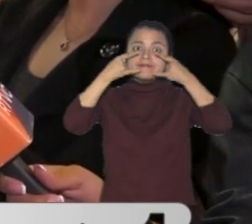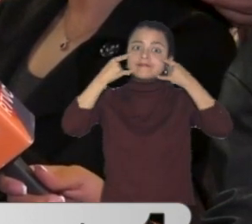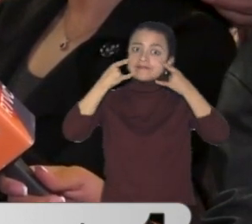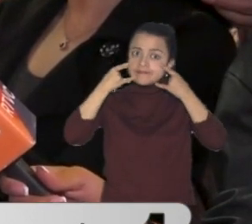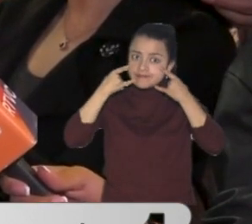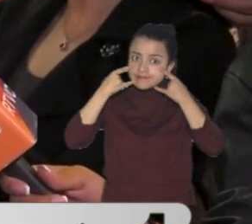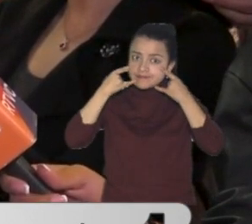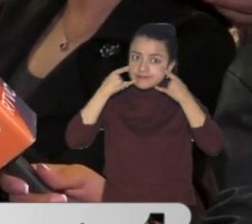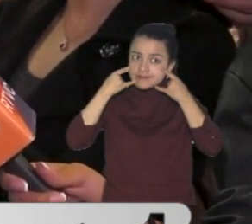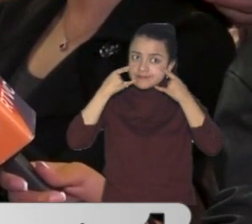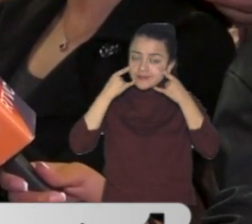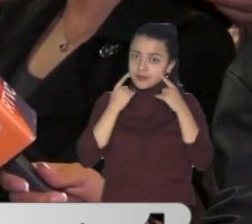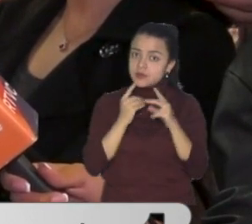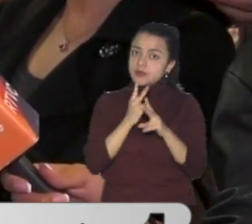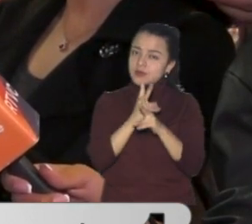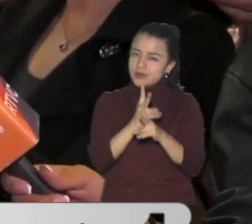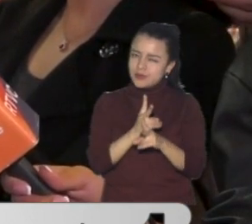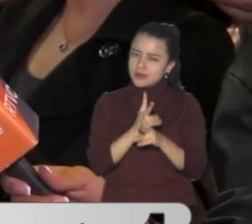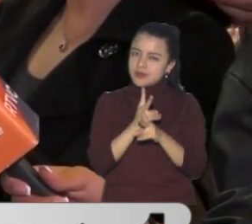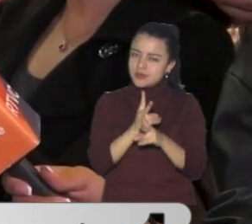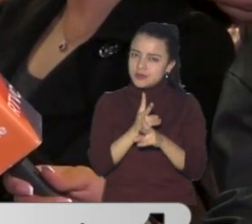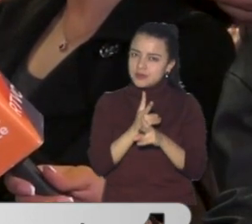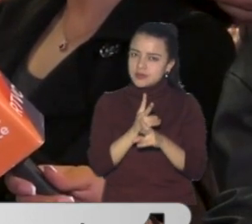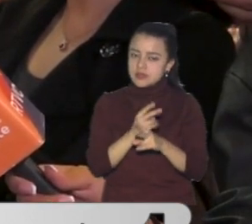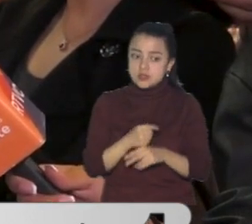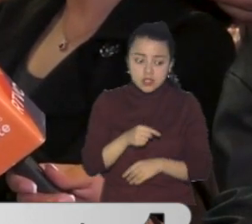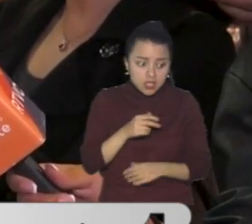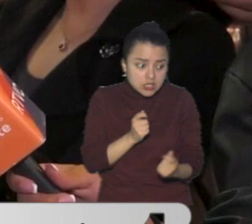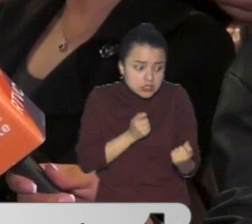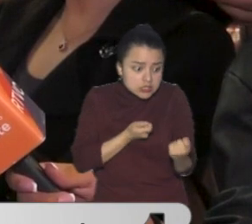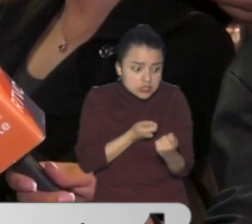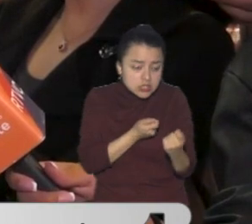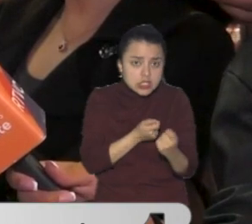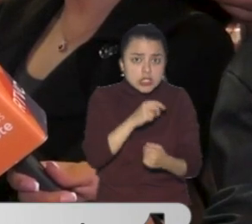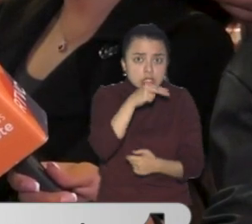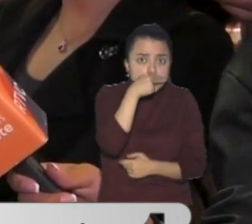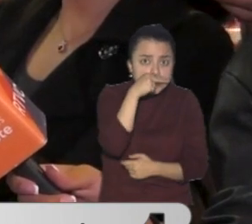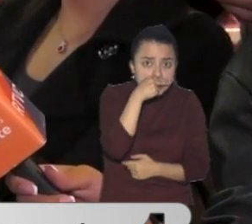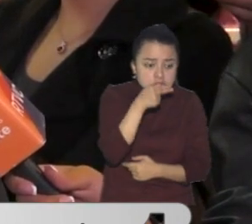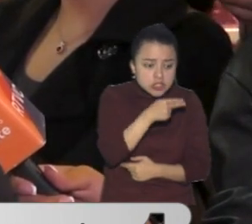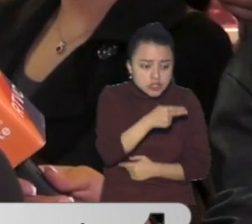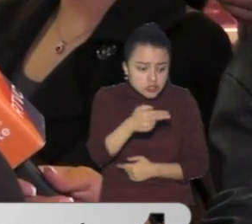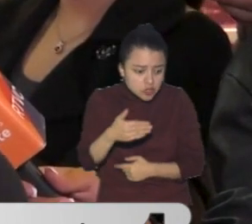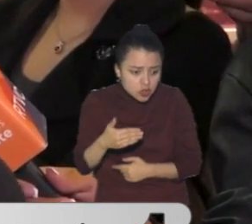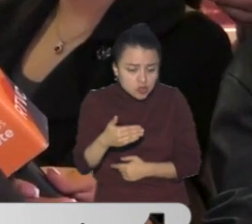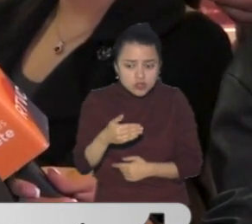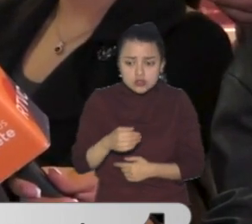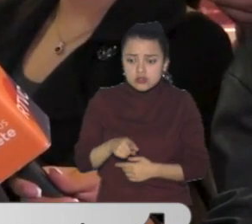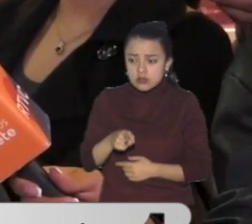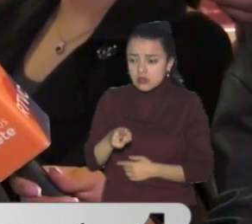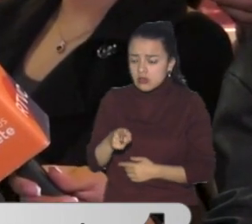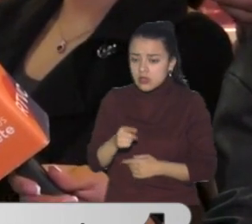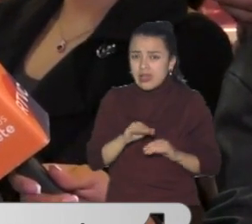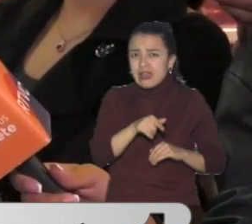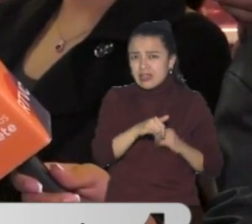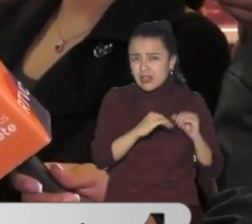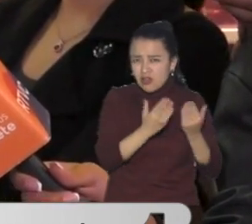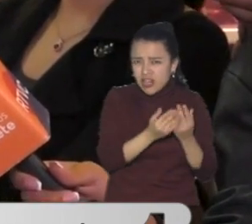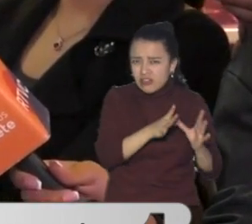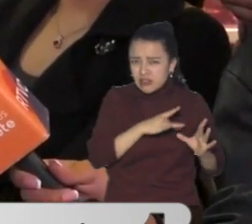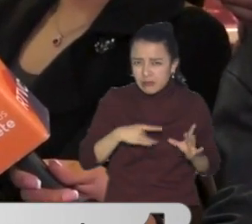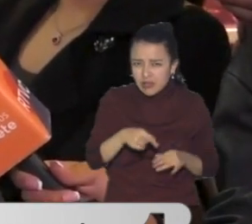que sea prudente ante niños y niñas que eventualmente tienen síndrome gripal en el colegio o